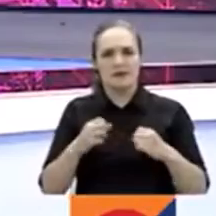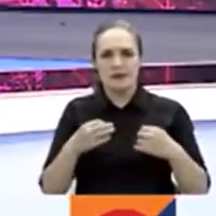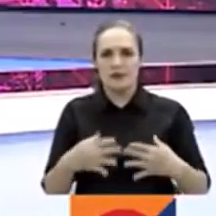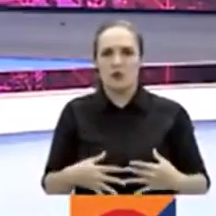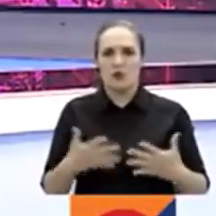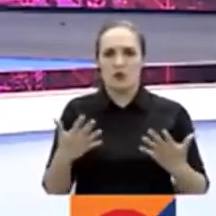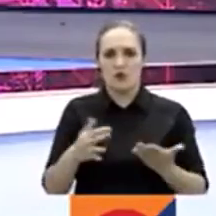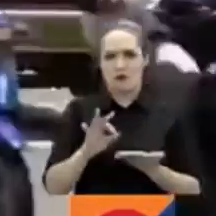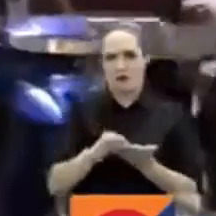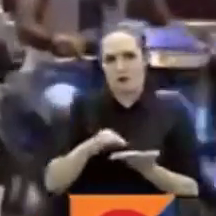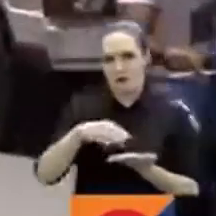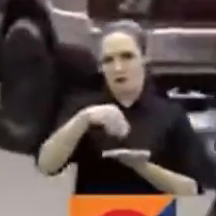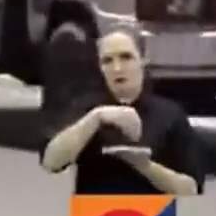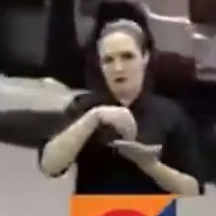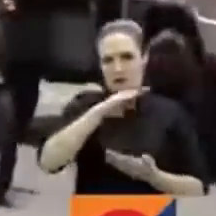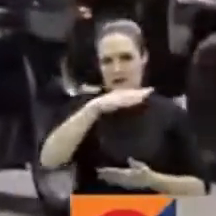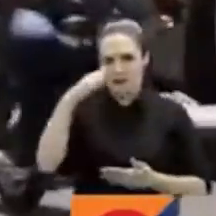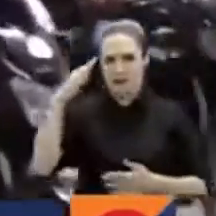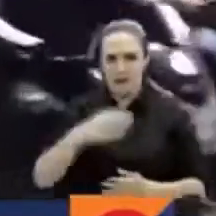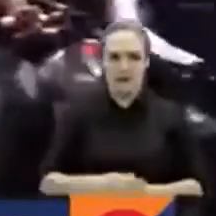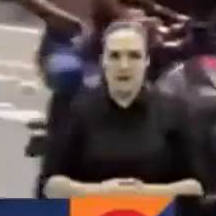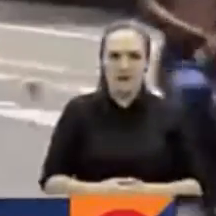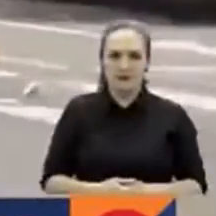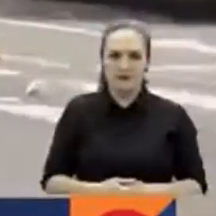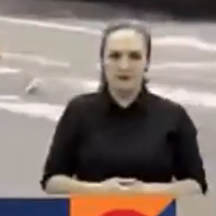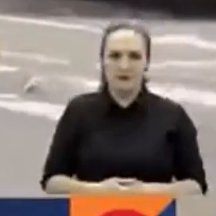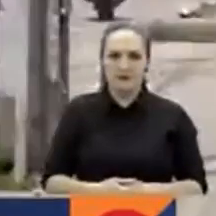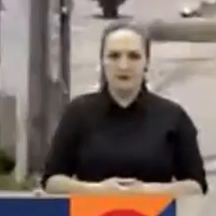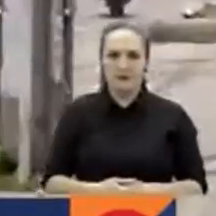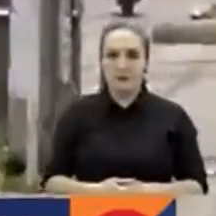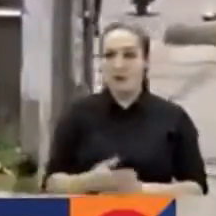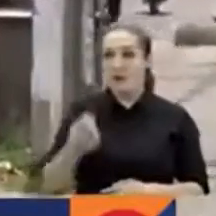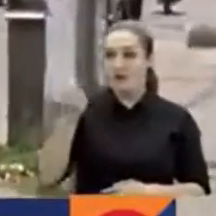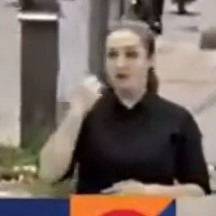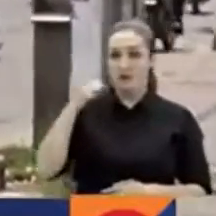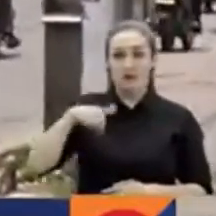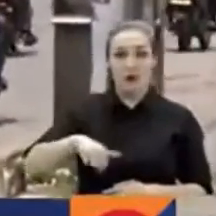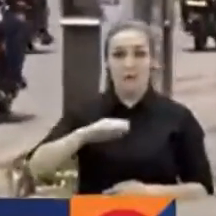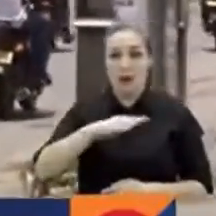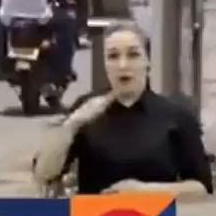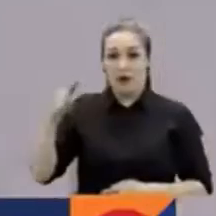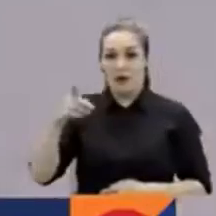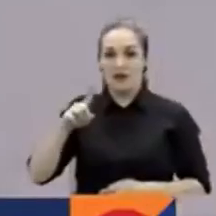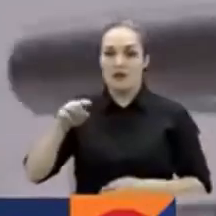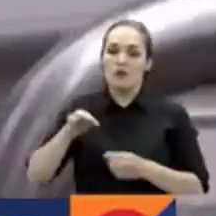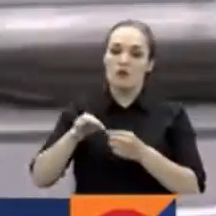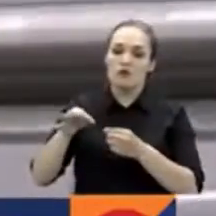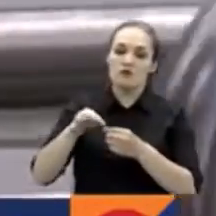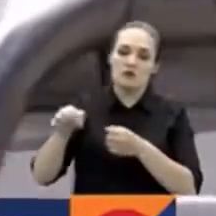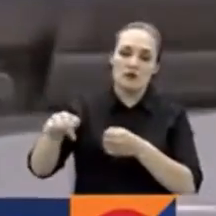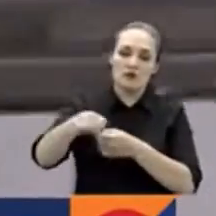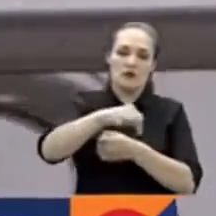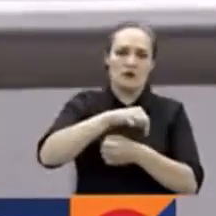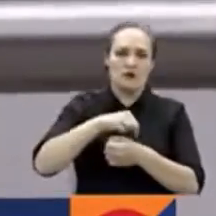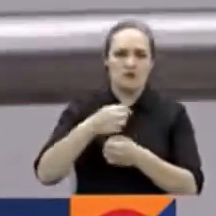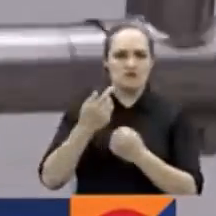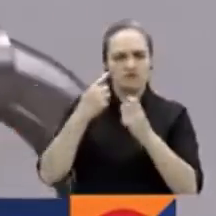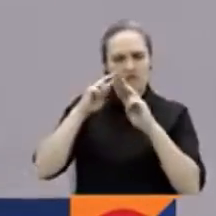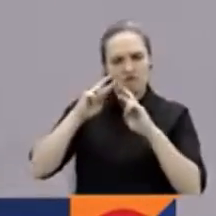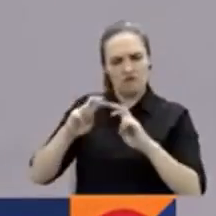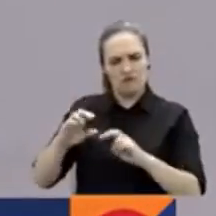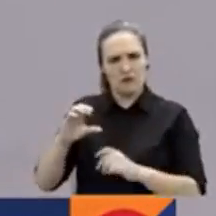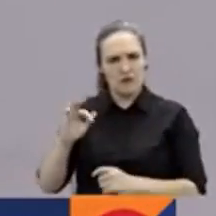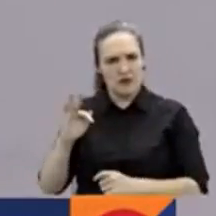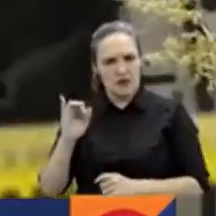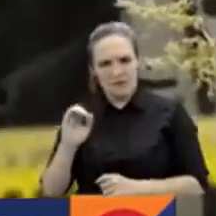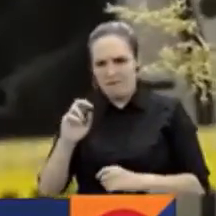Atlántico. Los hechos ocurridos en las últimas horas en Barranquilla y su área metropolitana son materia de investigación por las